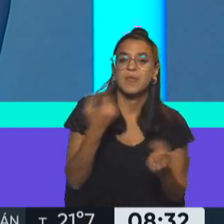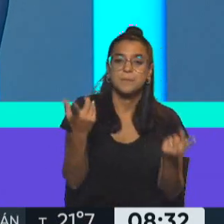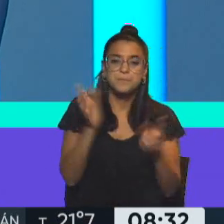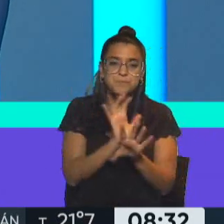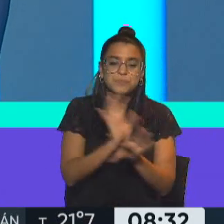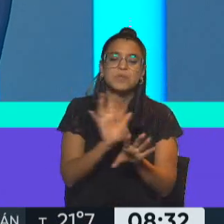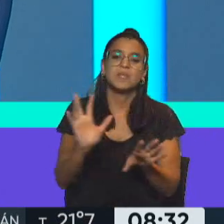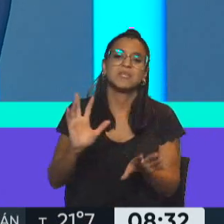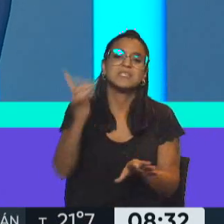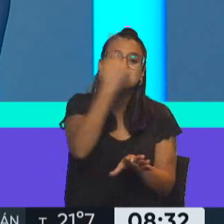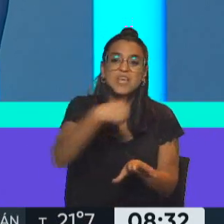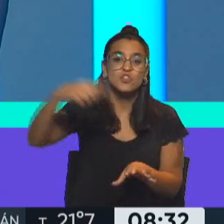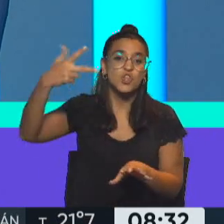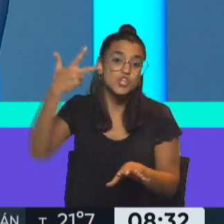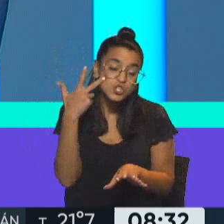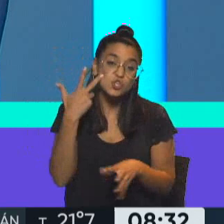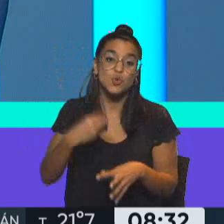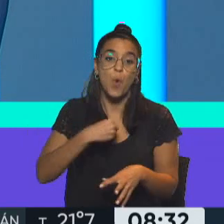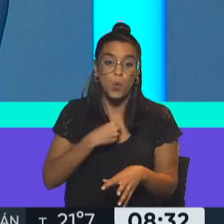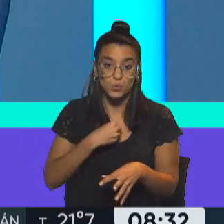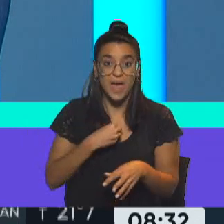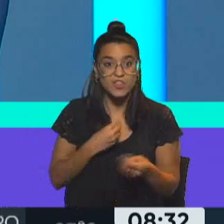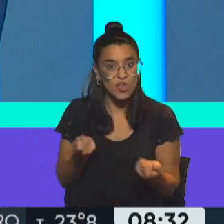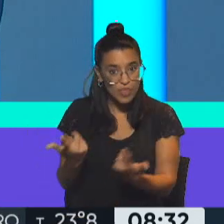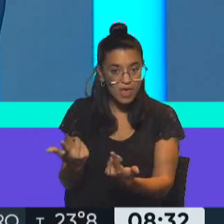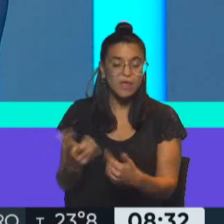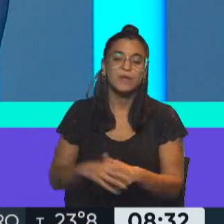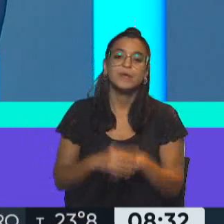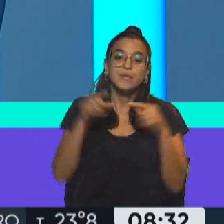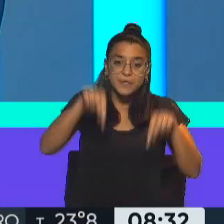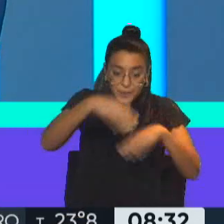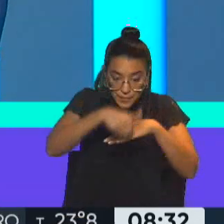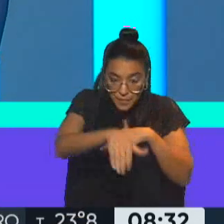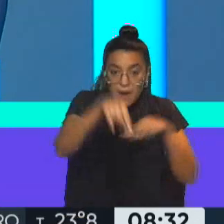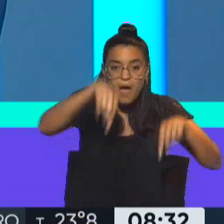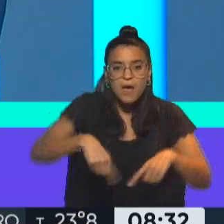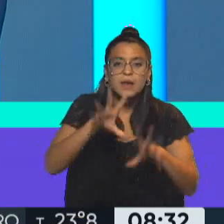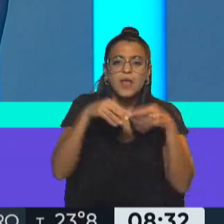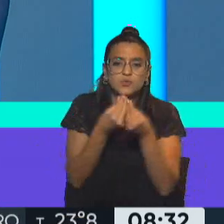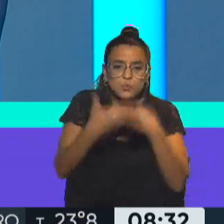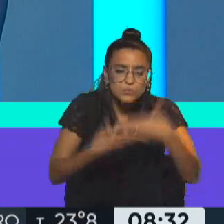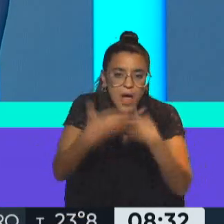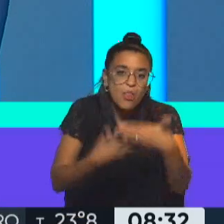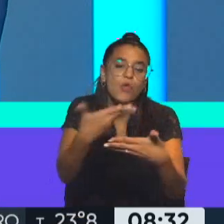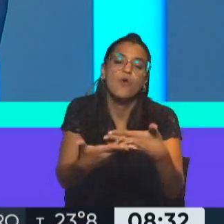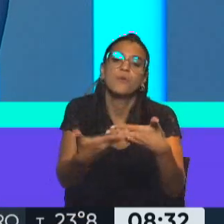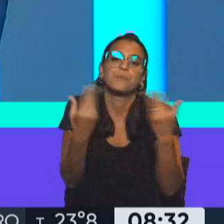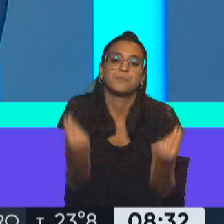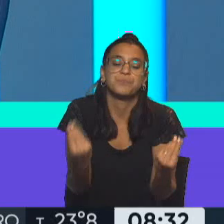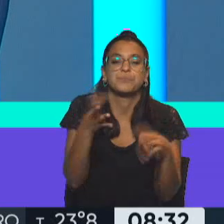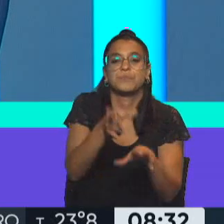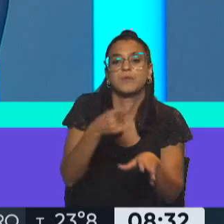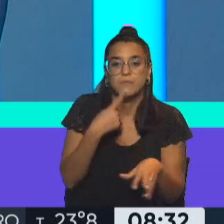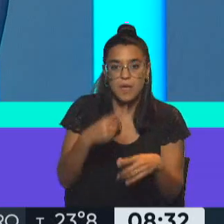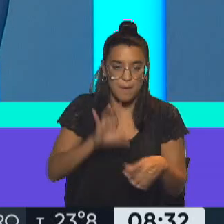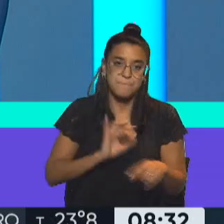de 10 118 voluntarios y vamos a empezar a ver resultados a partir de entrar bien